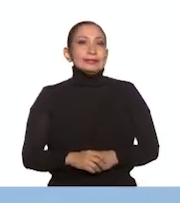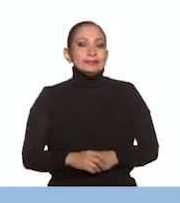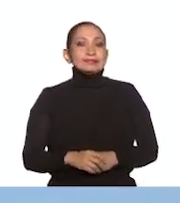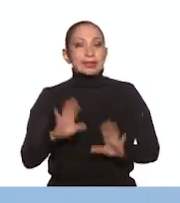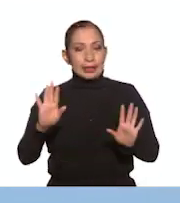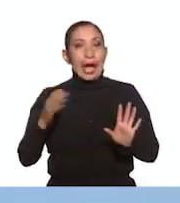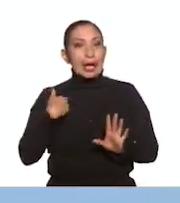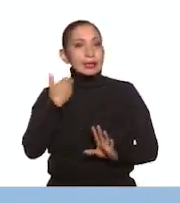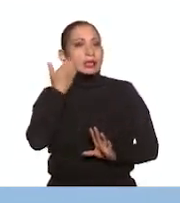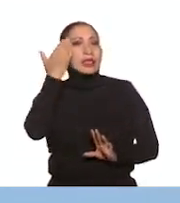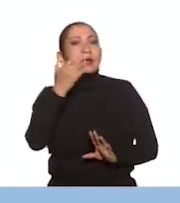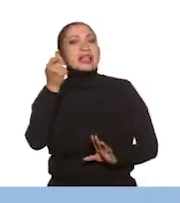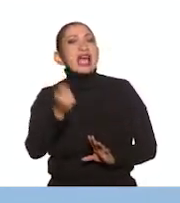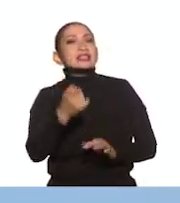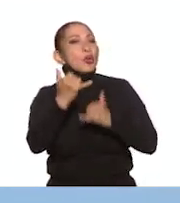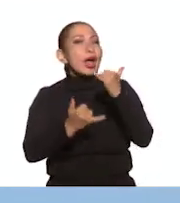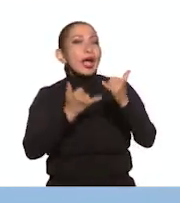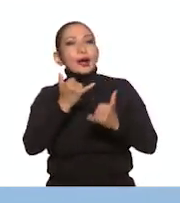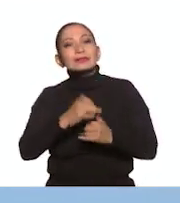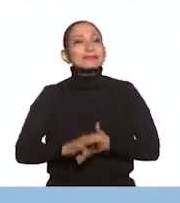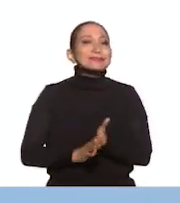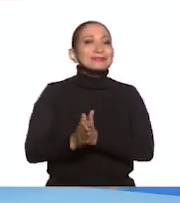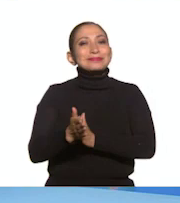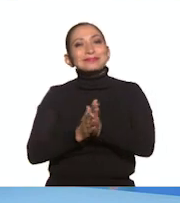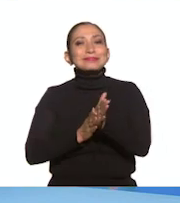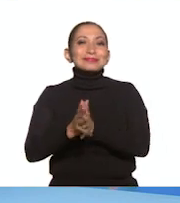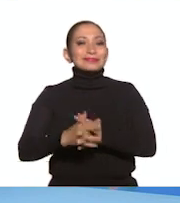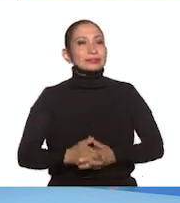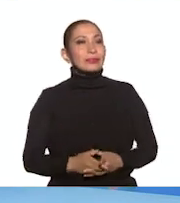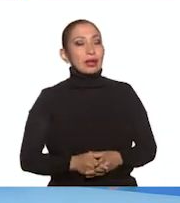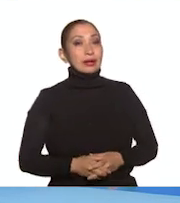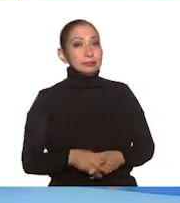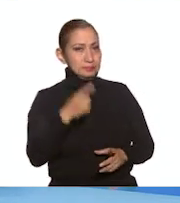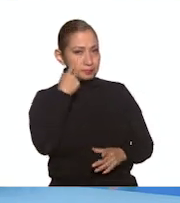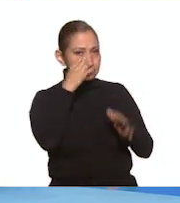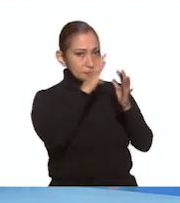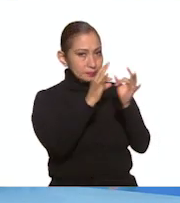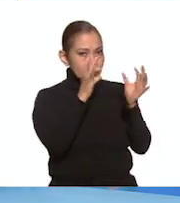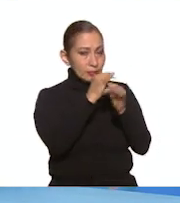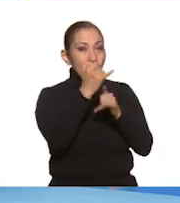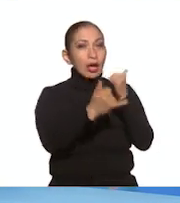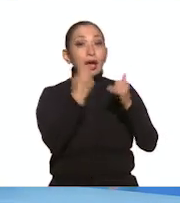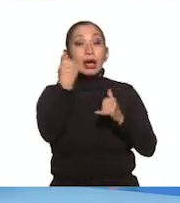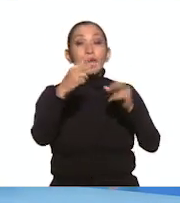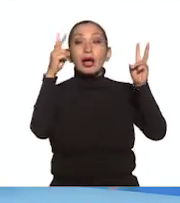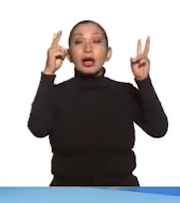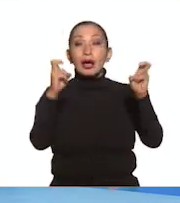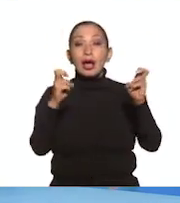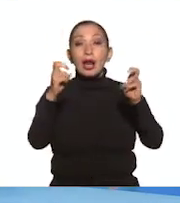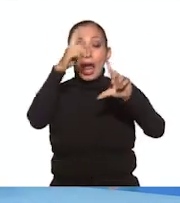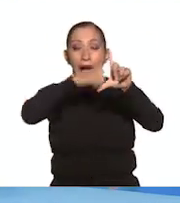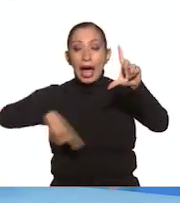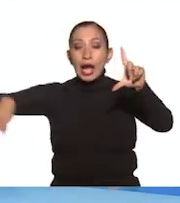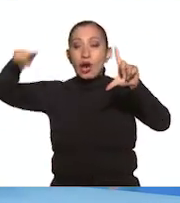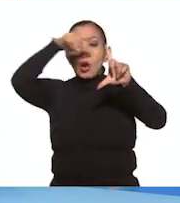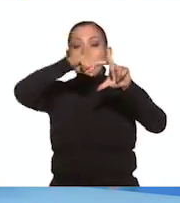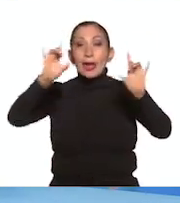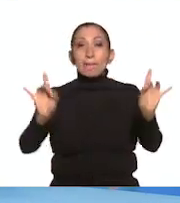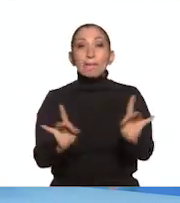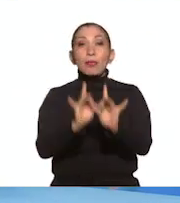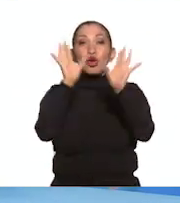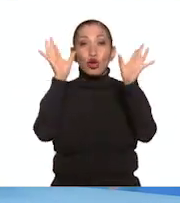Pues ya quiero saber de qué se trata el juego. Pues bien, les explico. El juego se llama La Ruleta